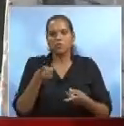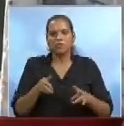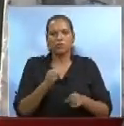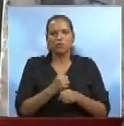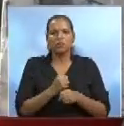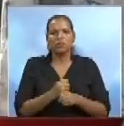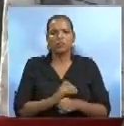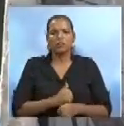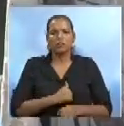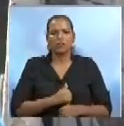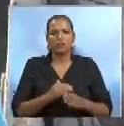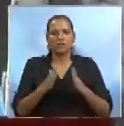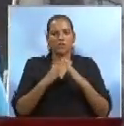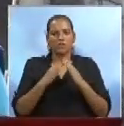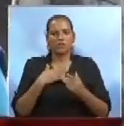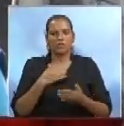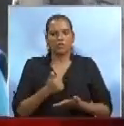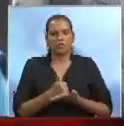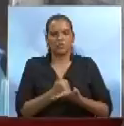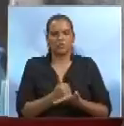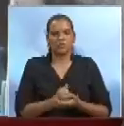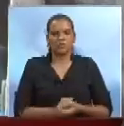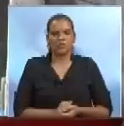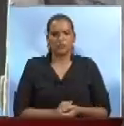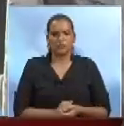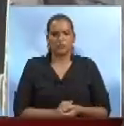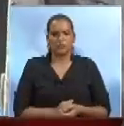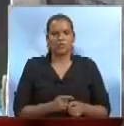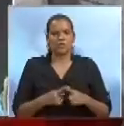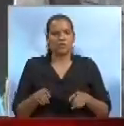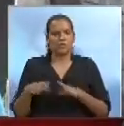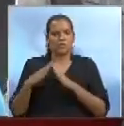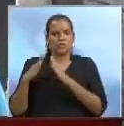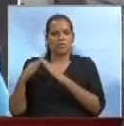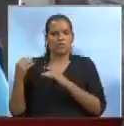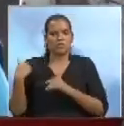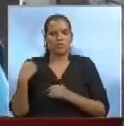con el dueño de casa y están colaborando en alguna cuestión. Hay una serie de casas